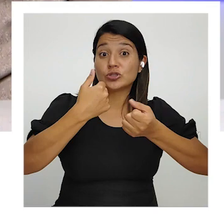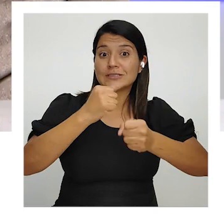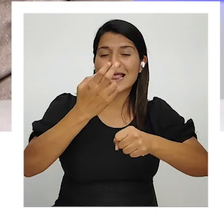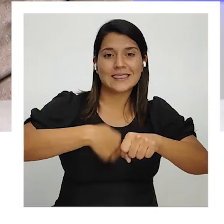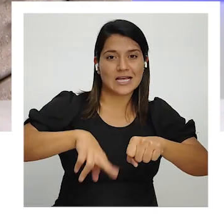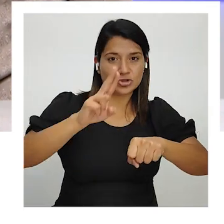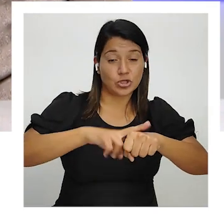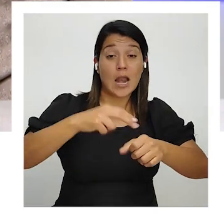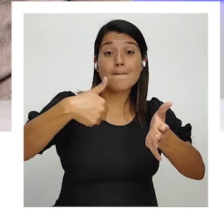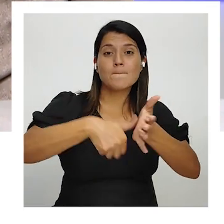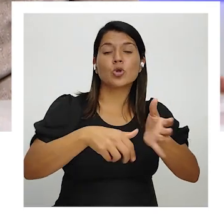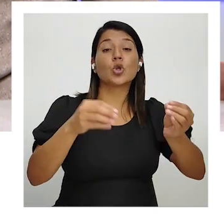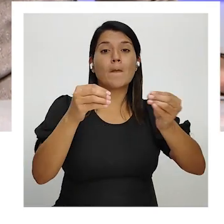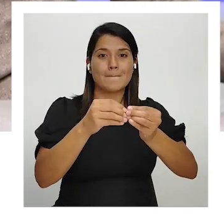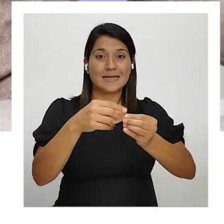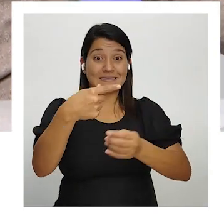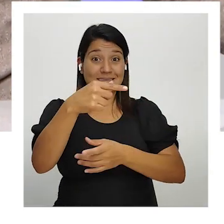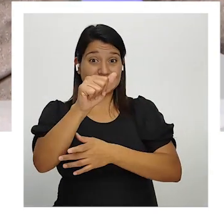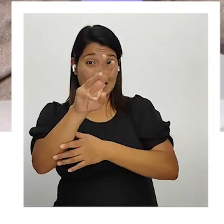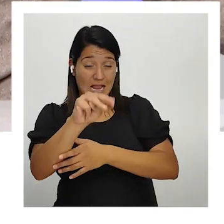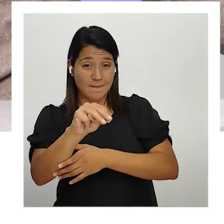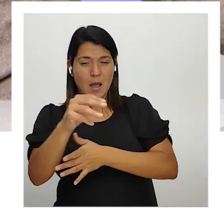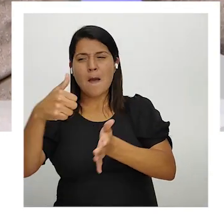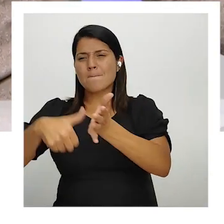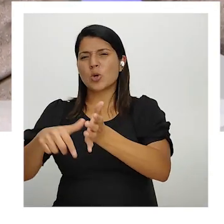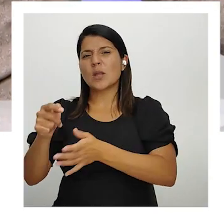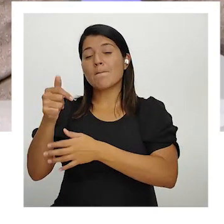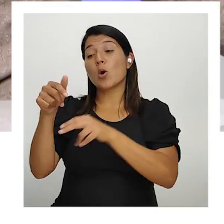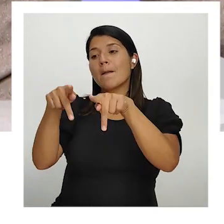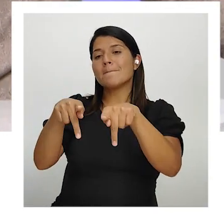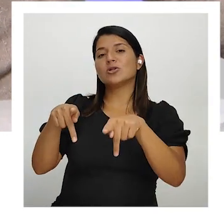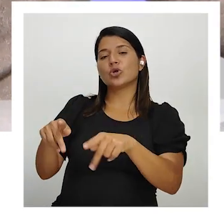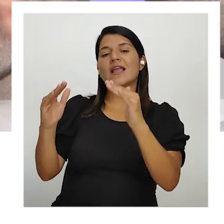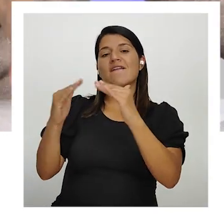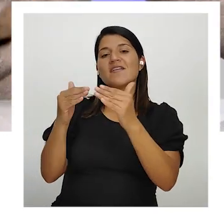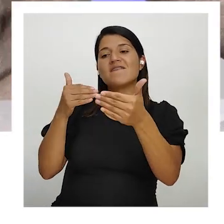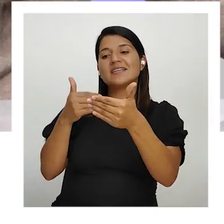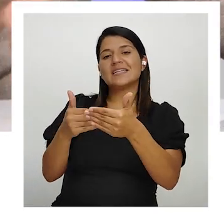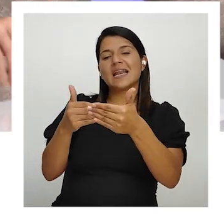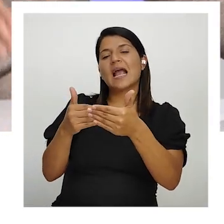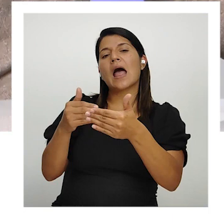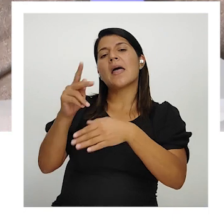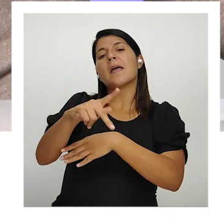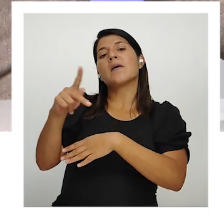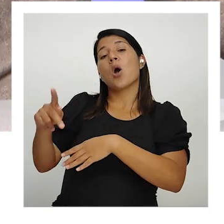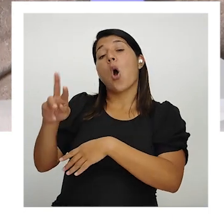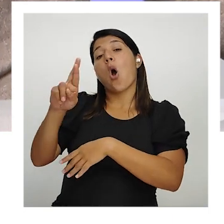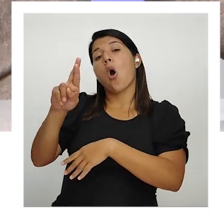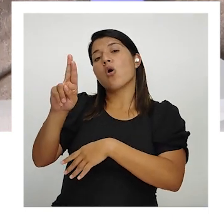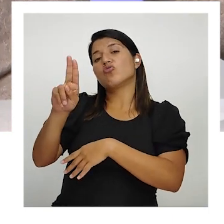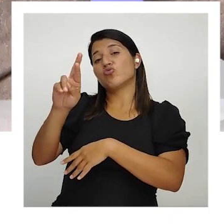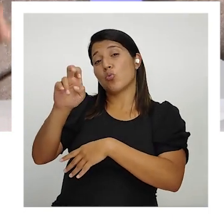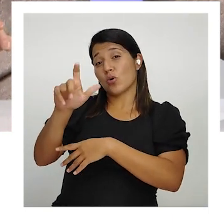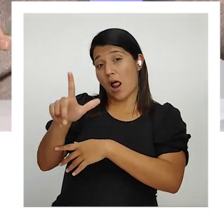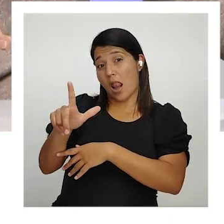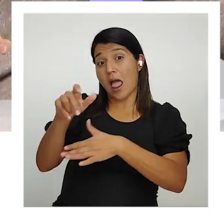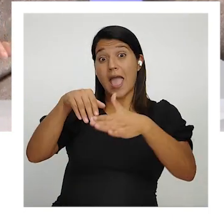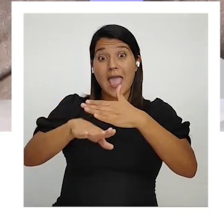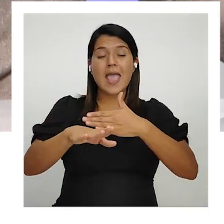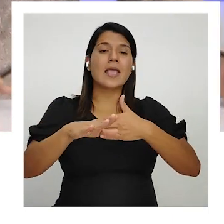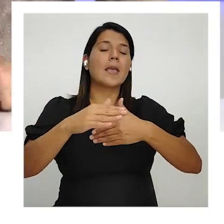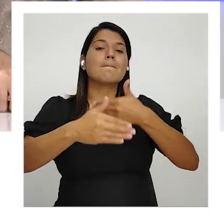área metropolitana y votan menos las costas y las zonas rurales. En las elecciones cantonales ocurre exactamente lo